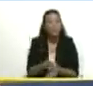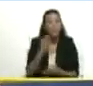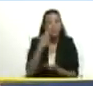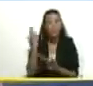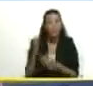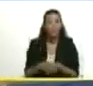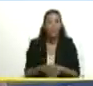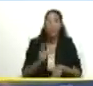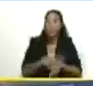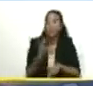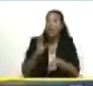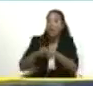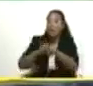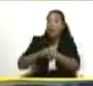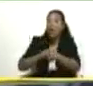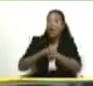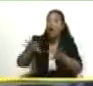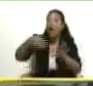Porque hay que tocar la campana